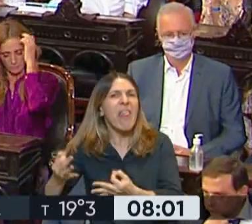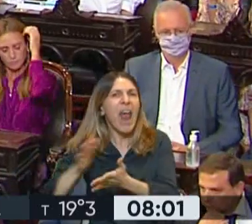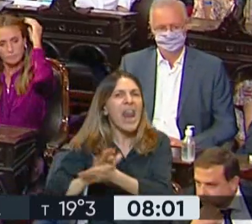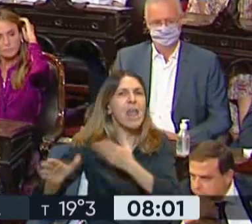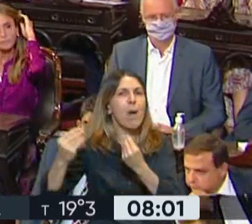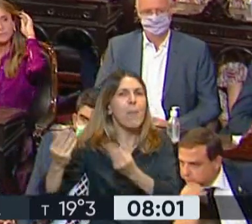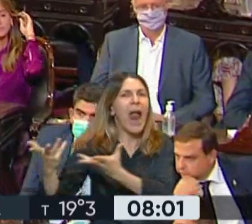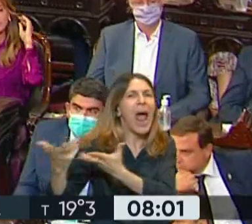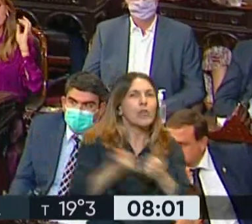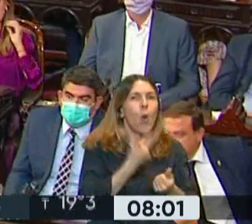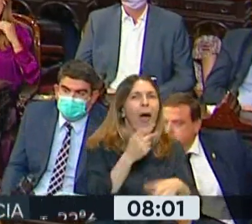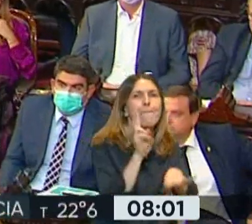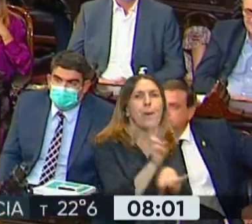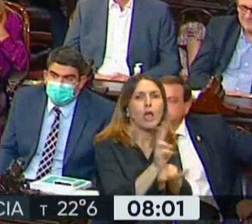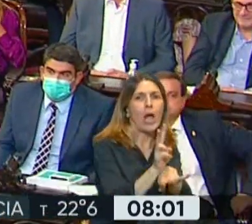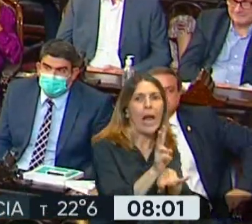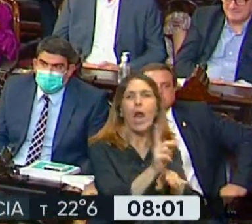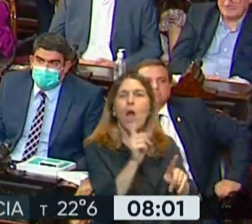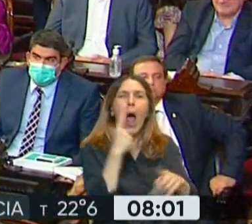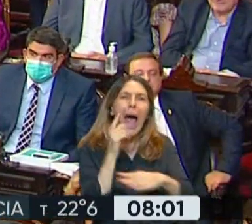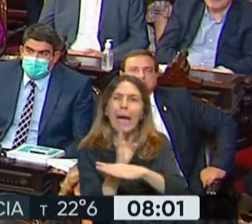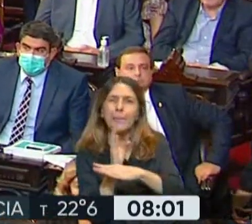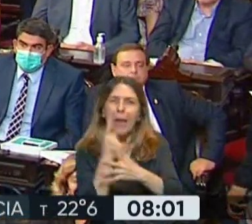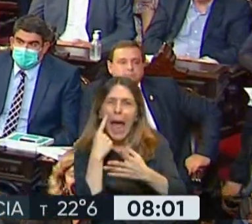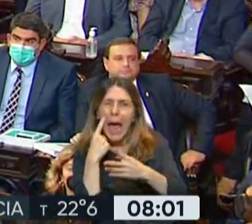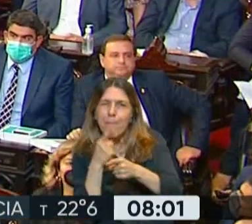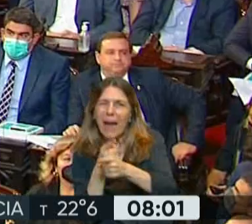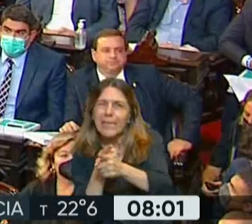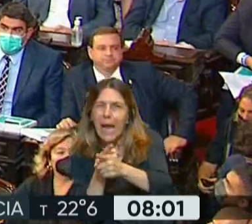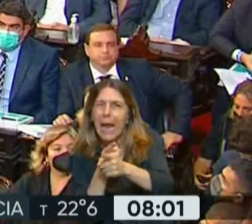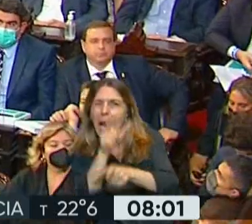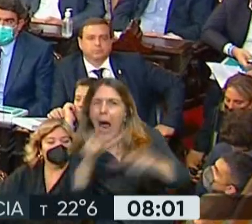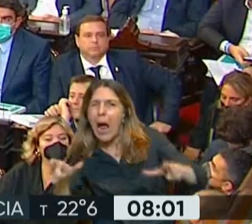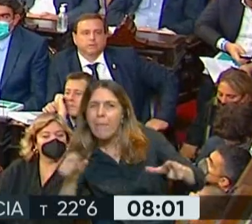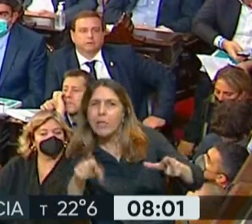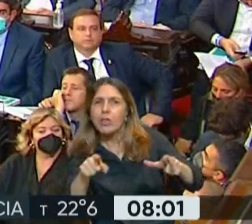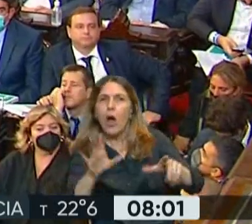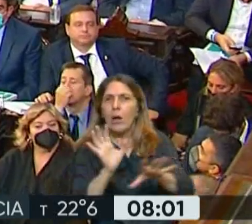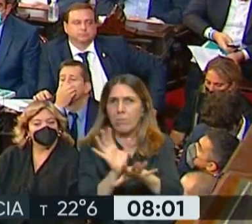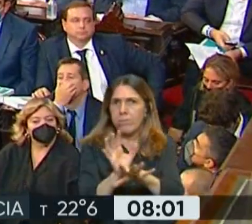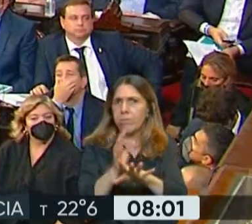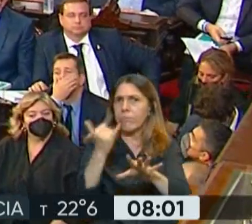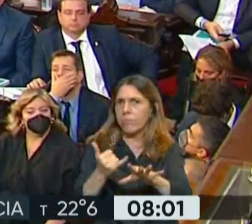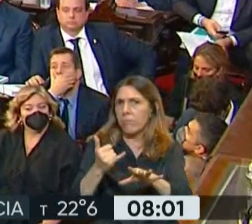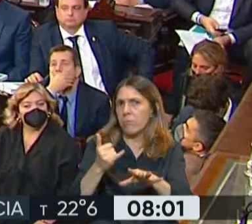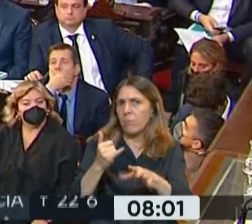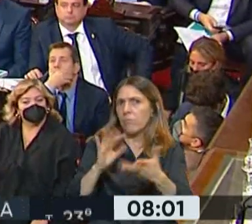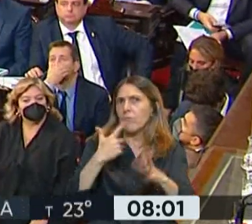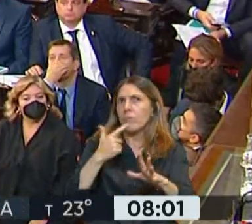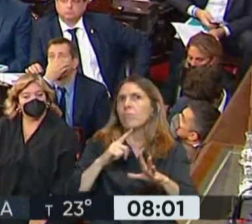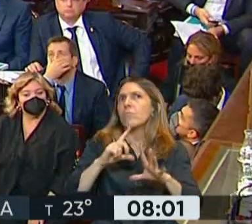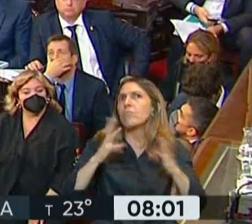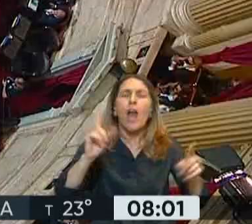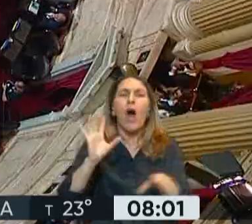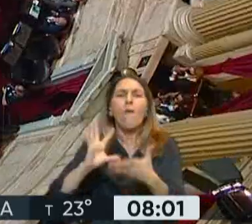tomar decisiones y a proteger, no a espiar, al conjunto de la población frente a los riesgos y desafíos de un mundo cada